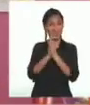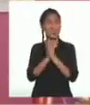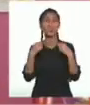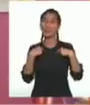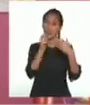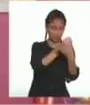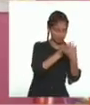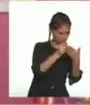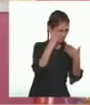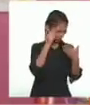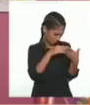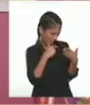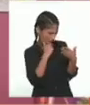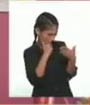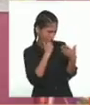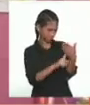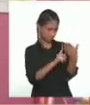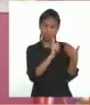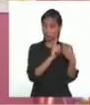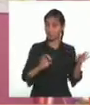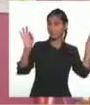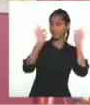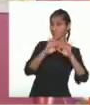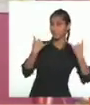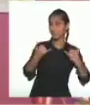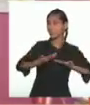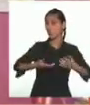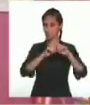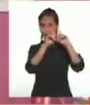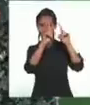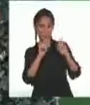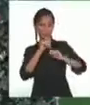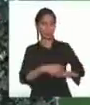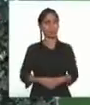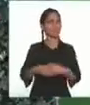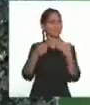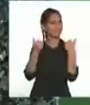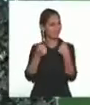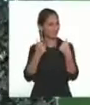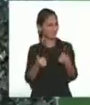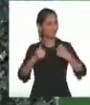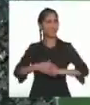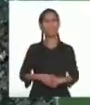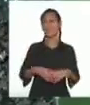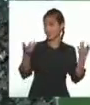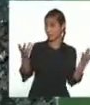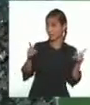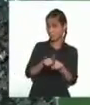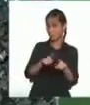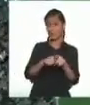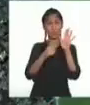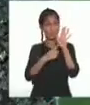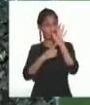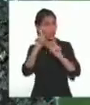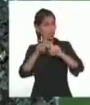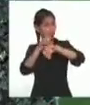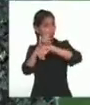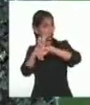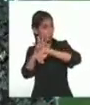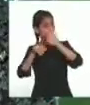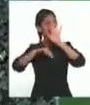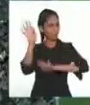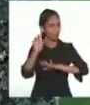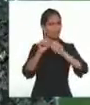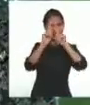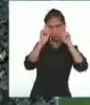debo prepararlo con atención. Una parte muy importante del juego son las preguntas. Lo estás comprendiendo, Iyari, y todavía les voy a dar unos consejos más para que las preguntas